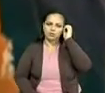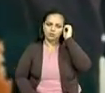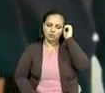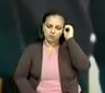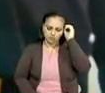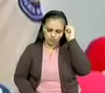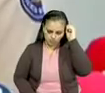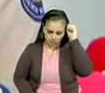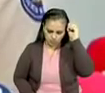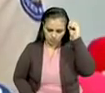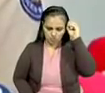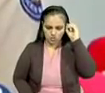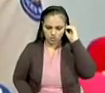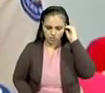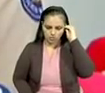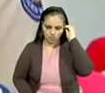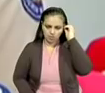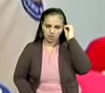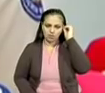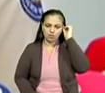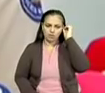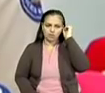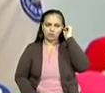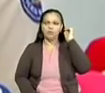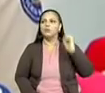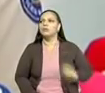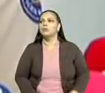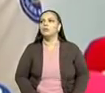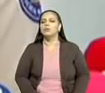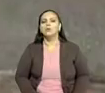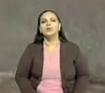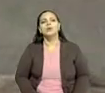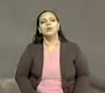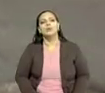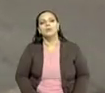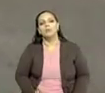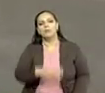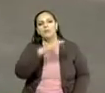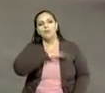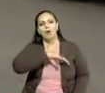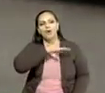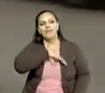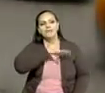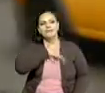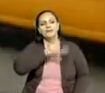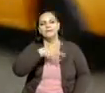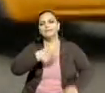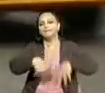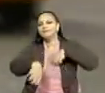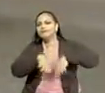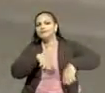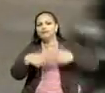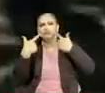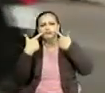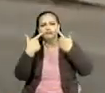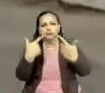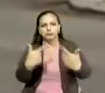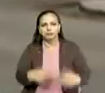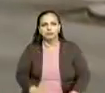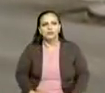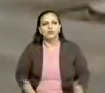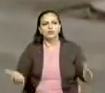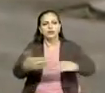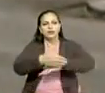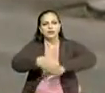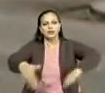ya en el norte, donde la labor policial, en conjunto con el Distrito Modelo, intervienen a este vehículo en el sector de la Avenida